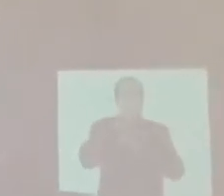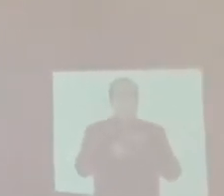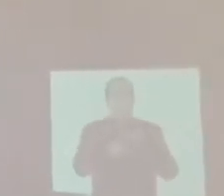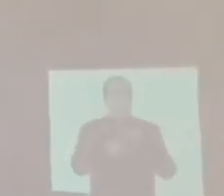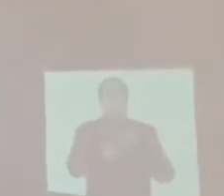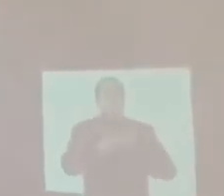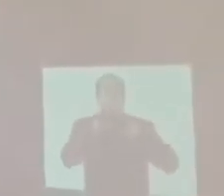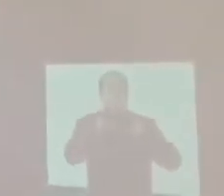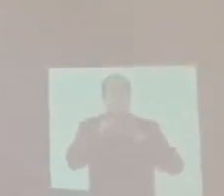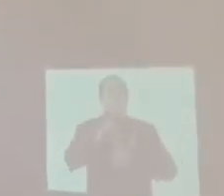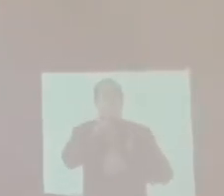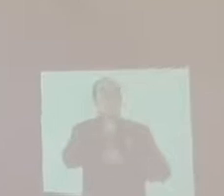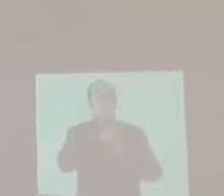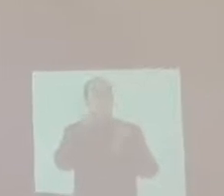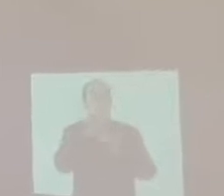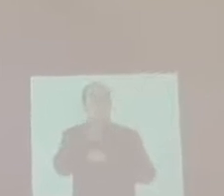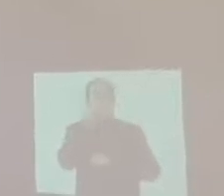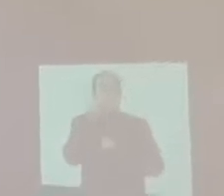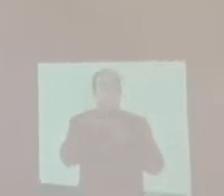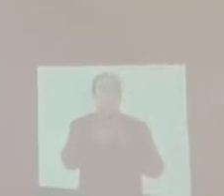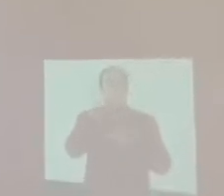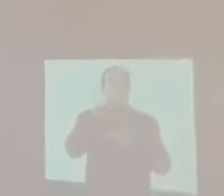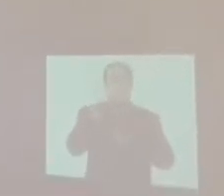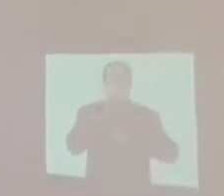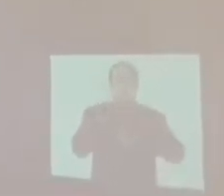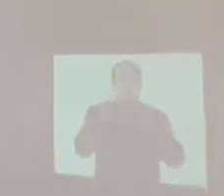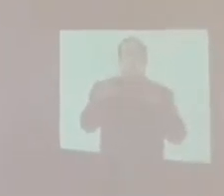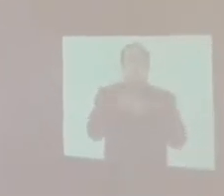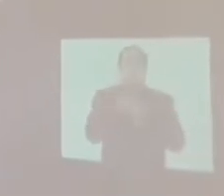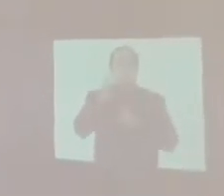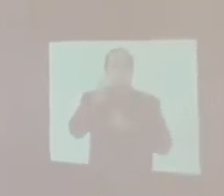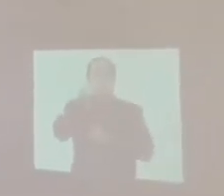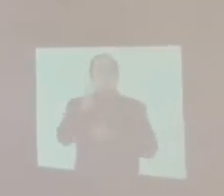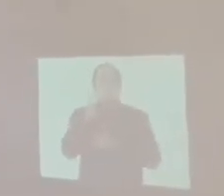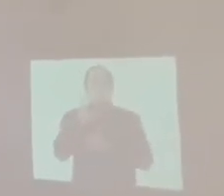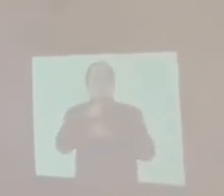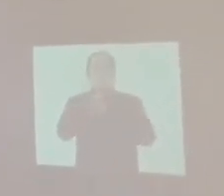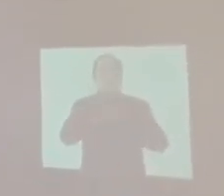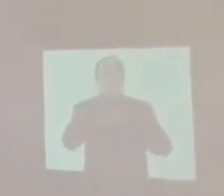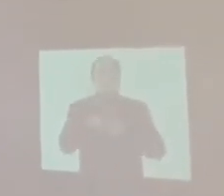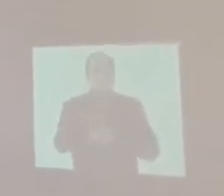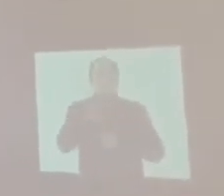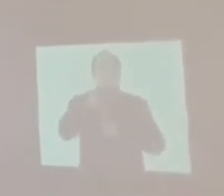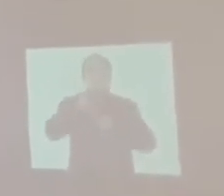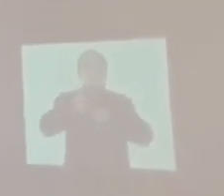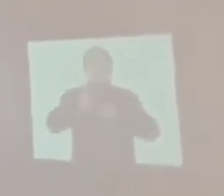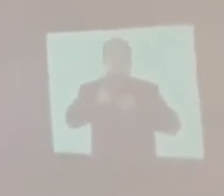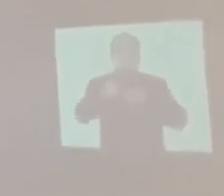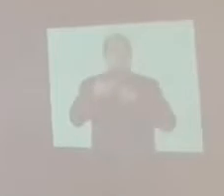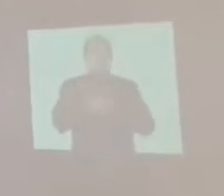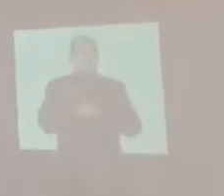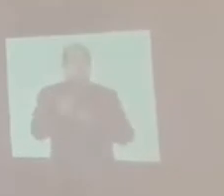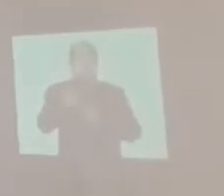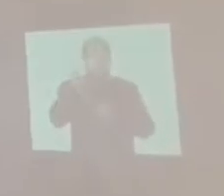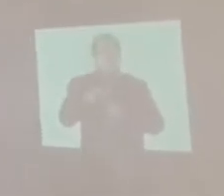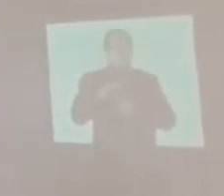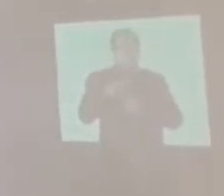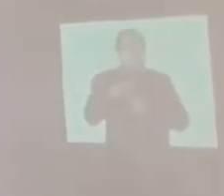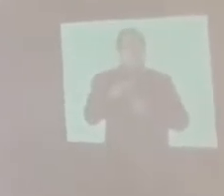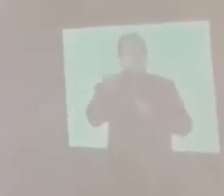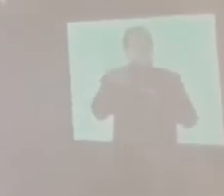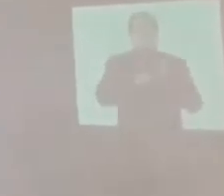2030. Trabajamos con Pemex para que se distribuya gasolina con menor volatilidad en los meses de marzo a mayo, que es